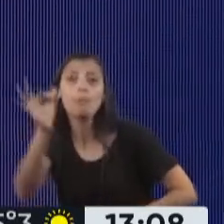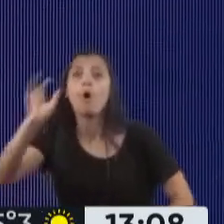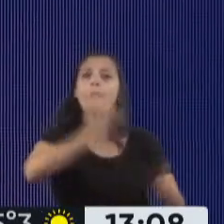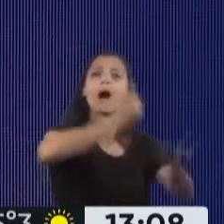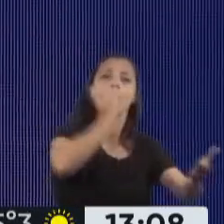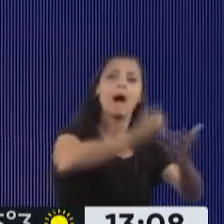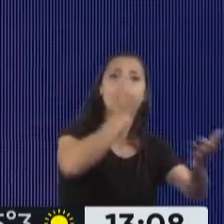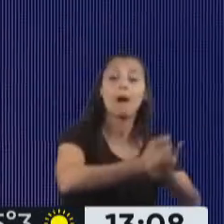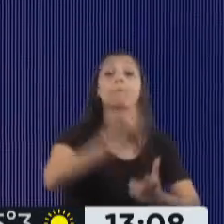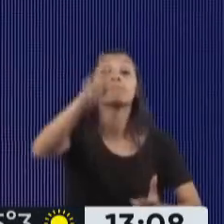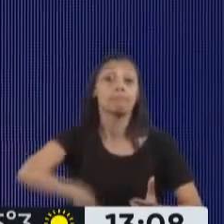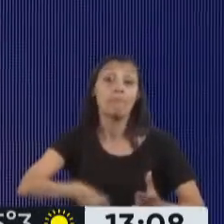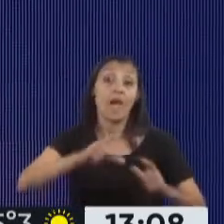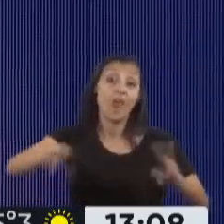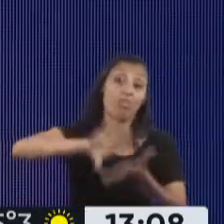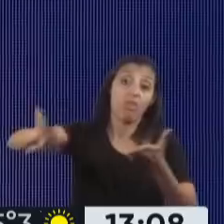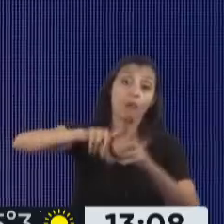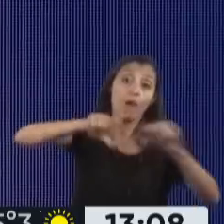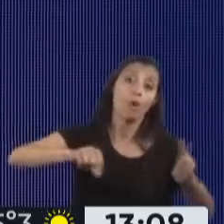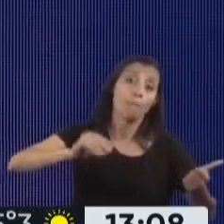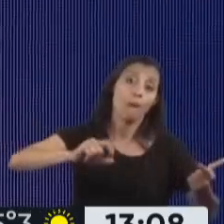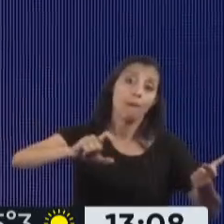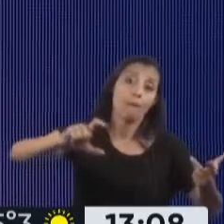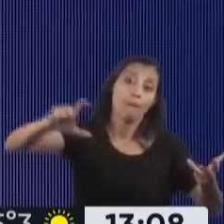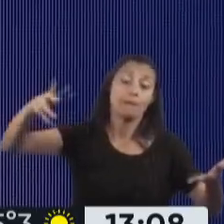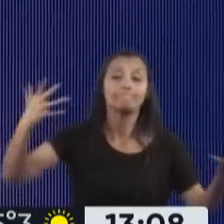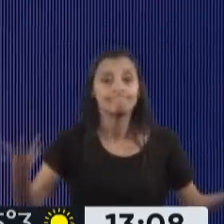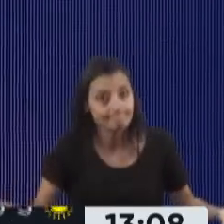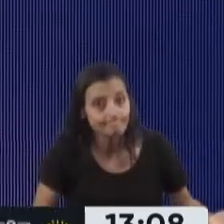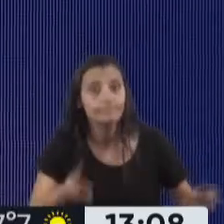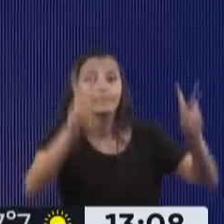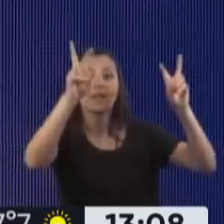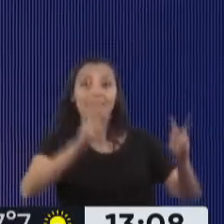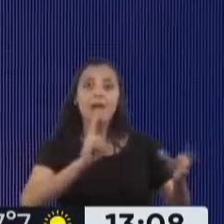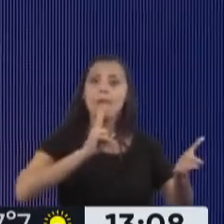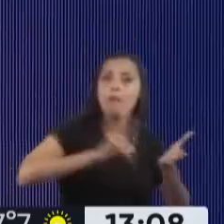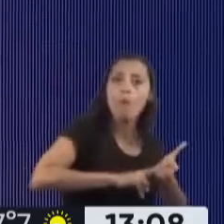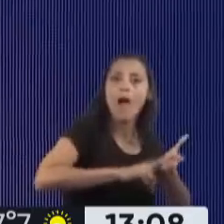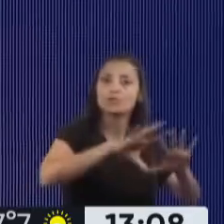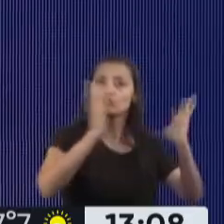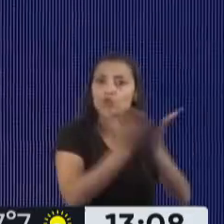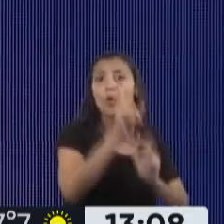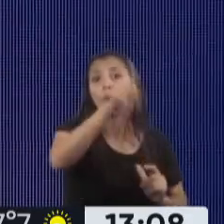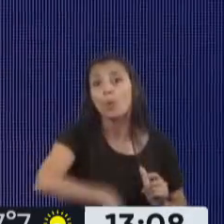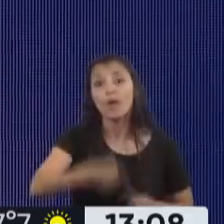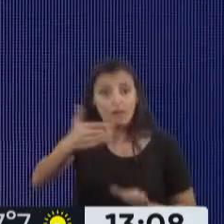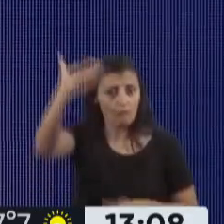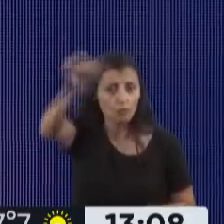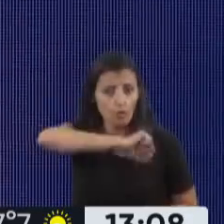tasas. Entonces, eso, digamos, el problema fiscal lo convertía en un problema de inflación